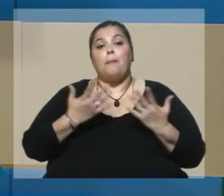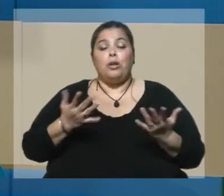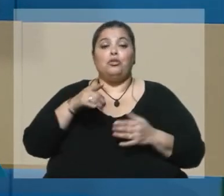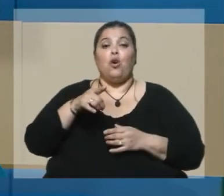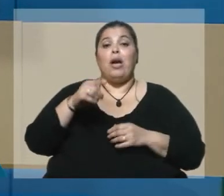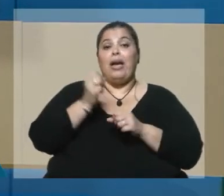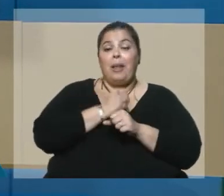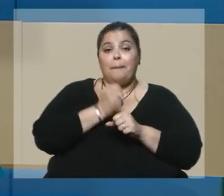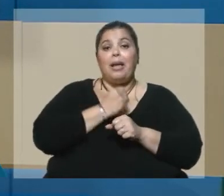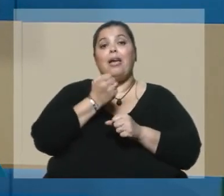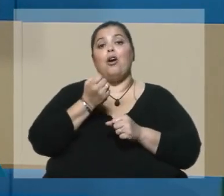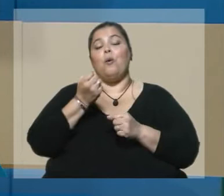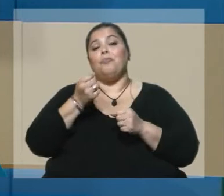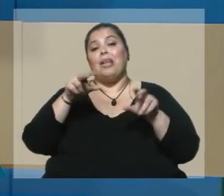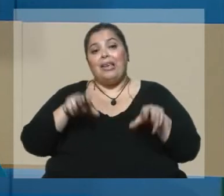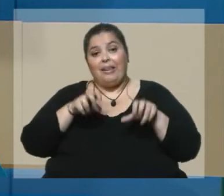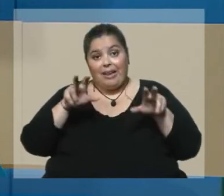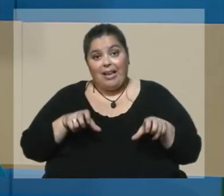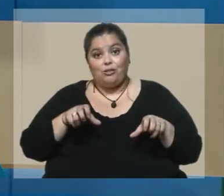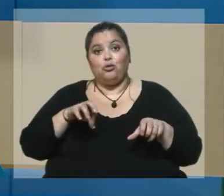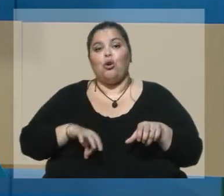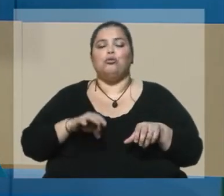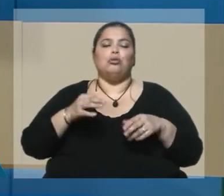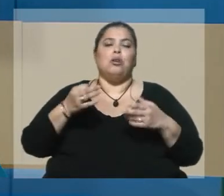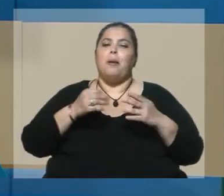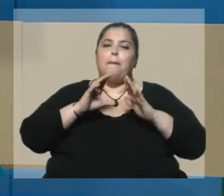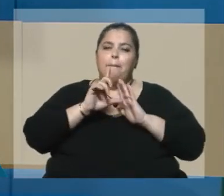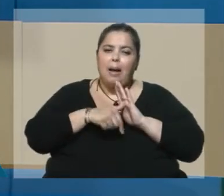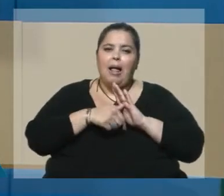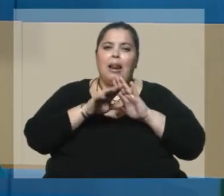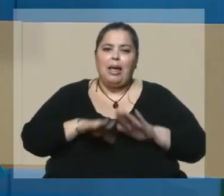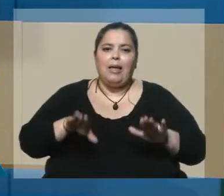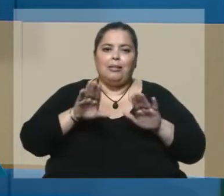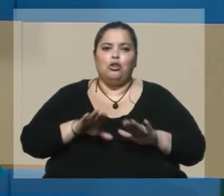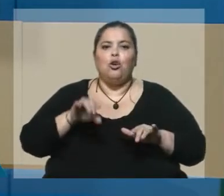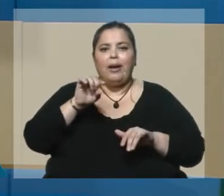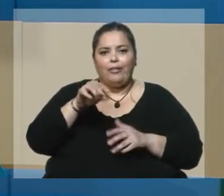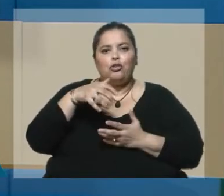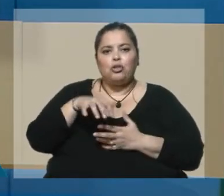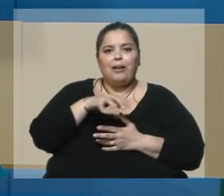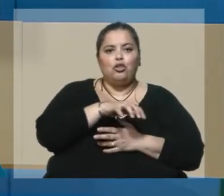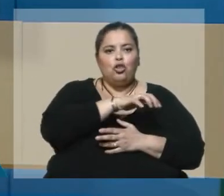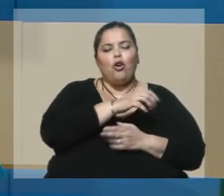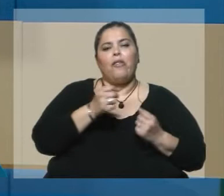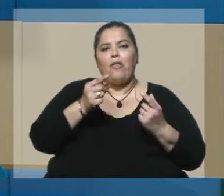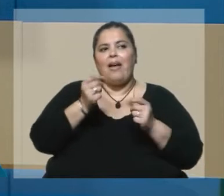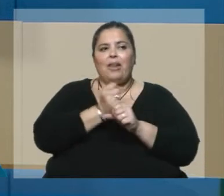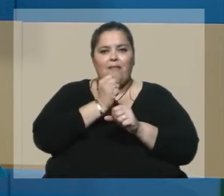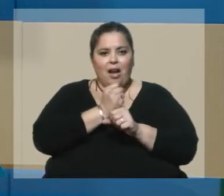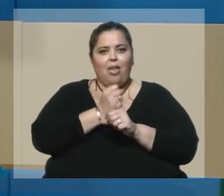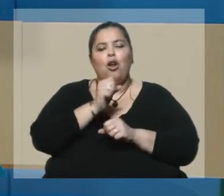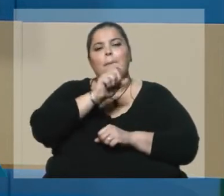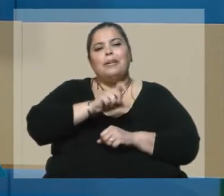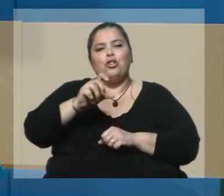como los ingresos de esos sectores se recuperen más lento y suelen ser sectores que emplean a trabajadores con menos nivel de